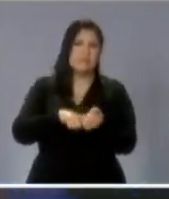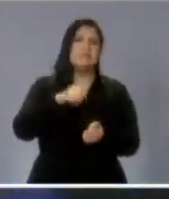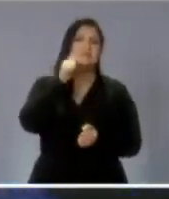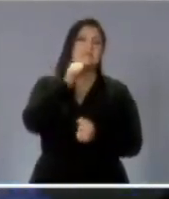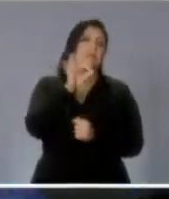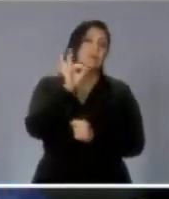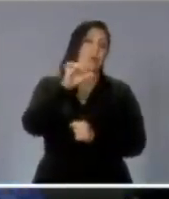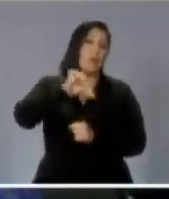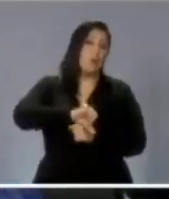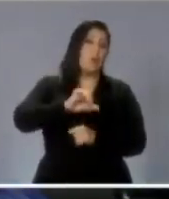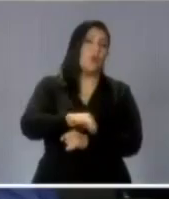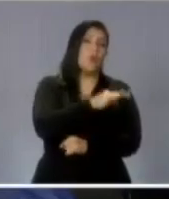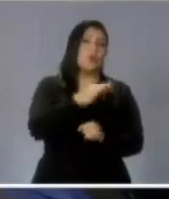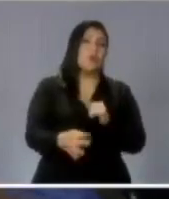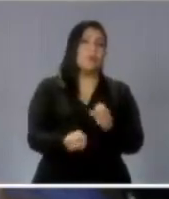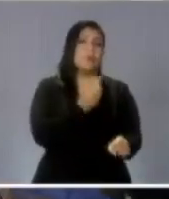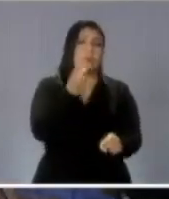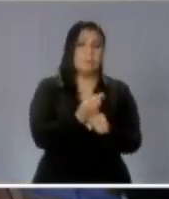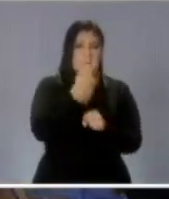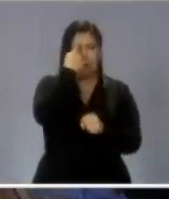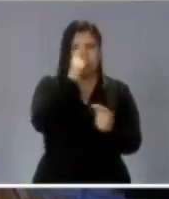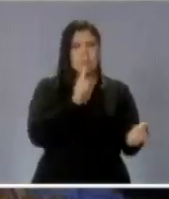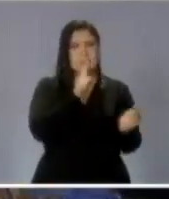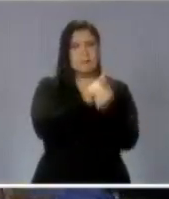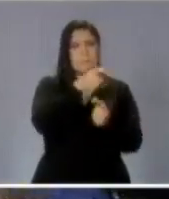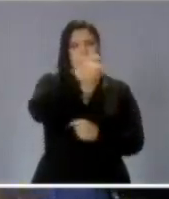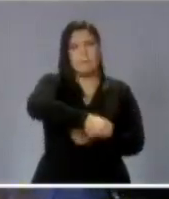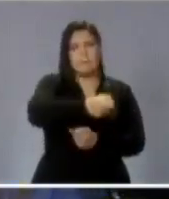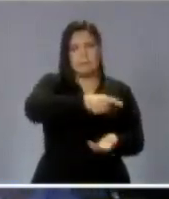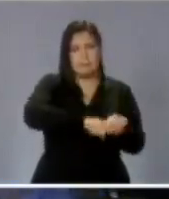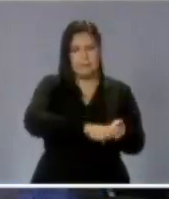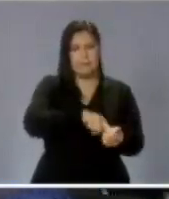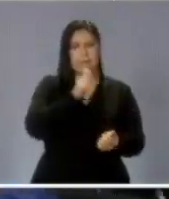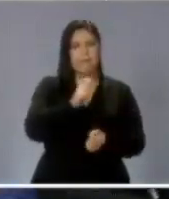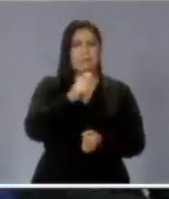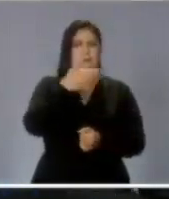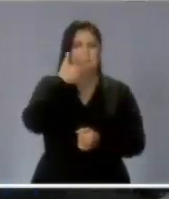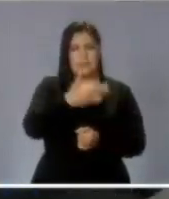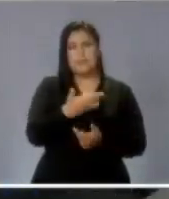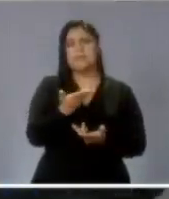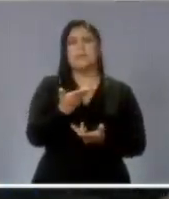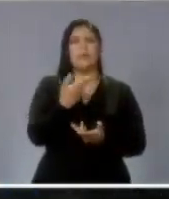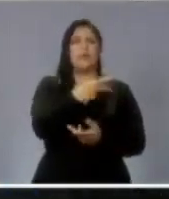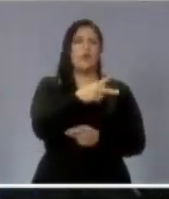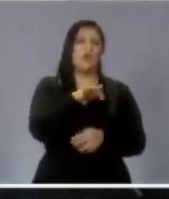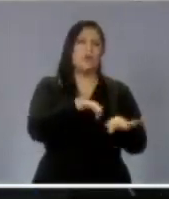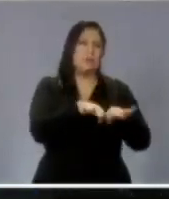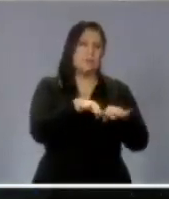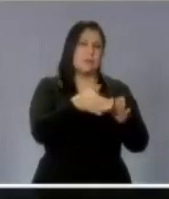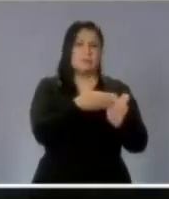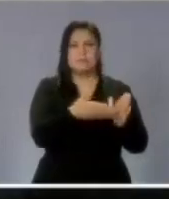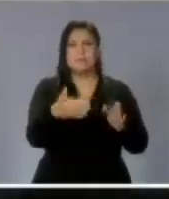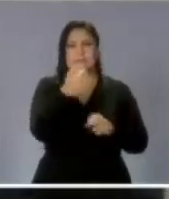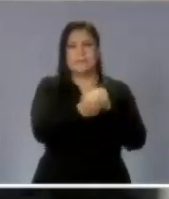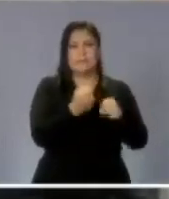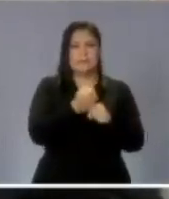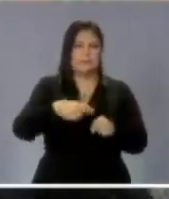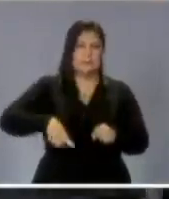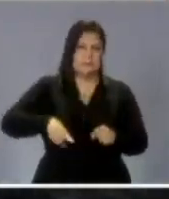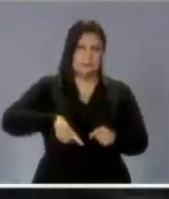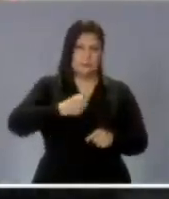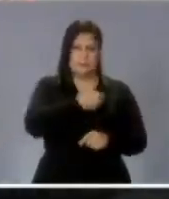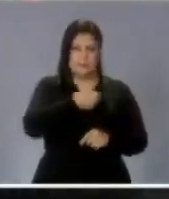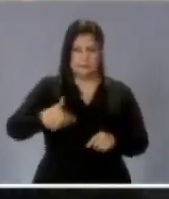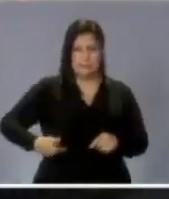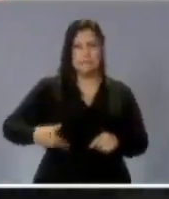última oportunidad que tengan de estrechar este estrechar su mano en su calidad de presidente de méxico y por supuesto van